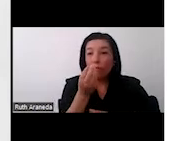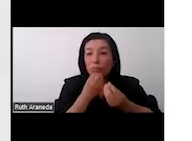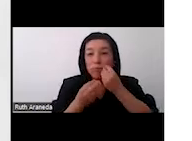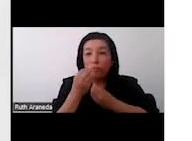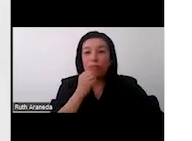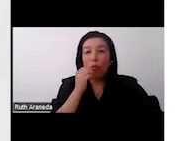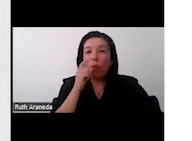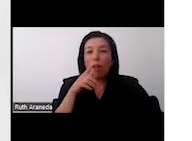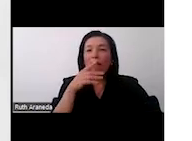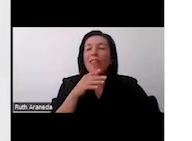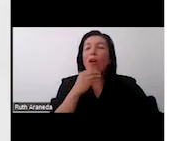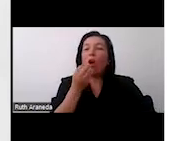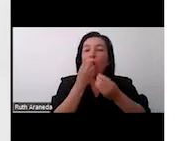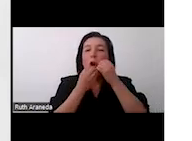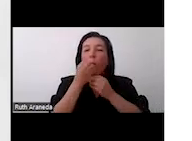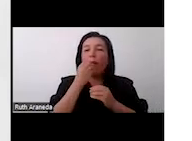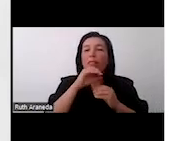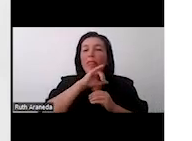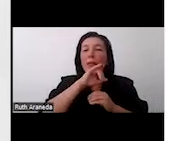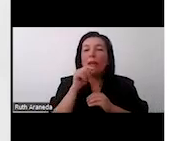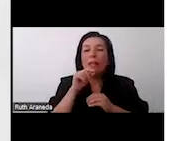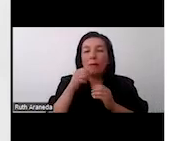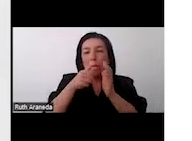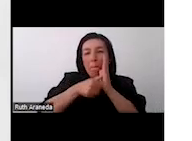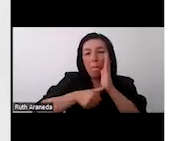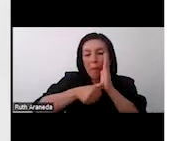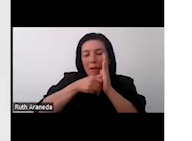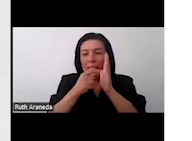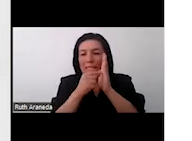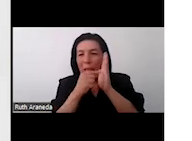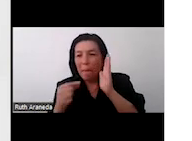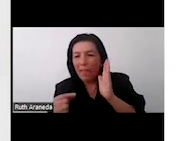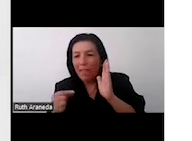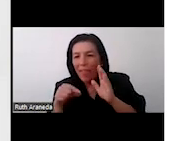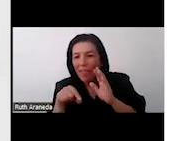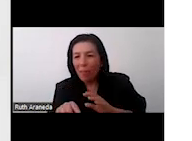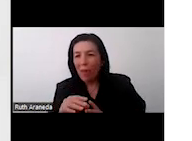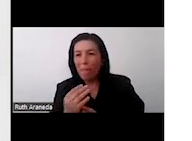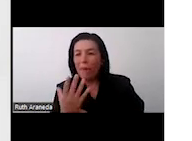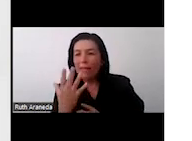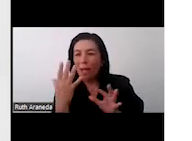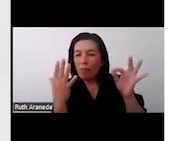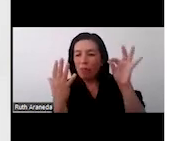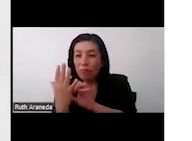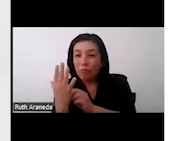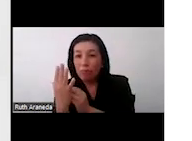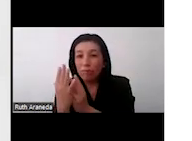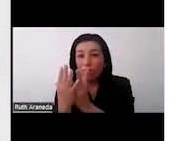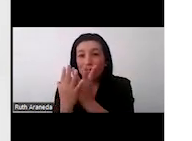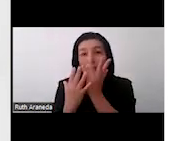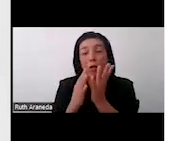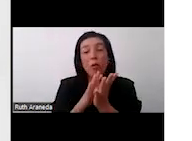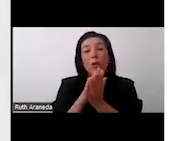Ellas dispersan semillas, polinizan las plantas, son capaces de, en el caso de los